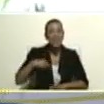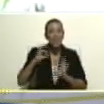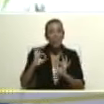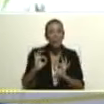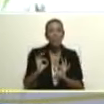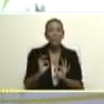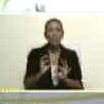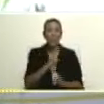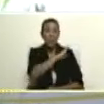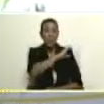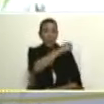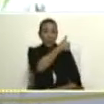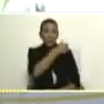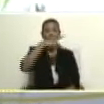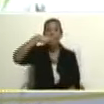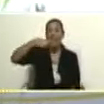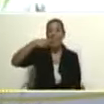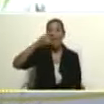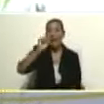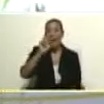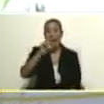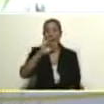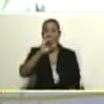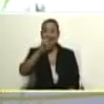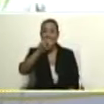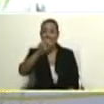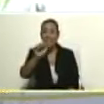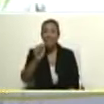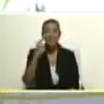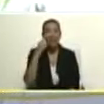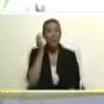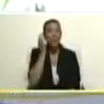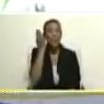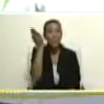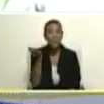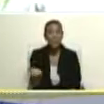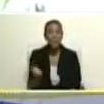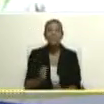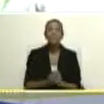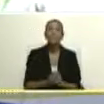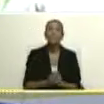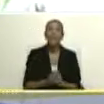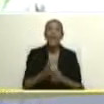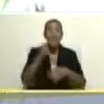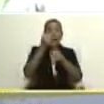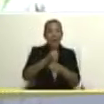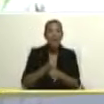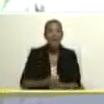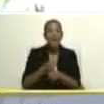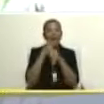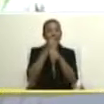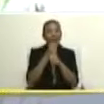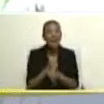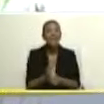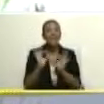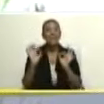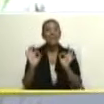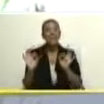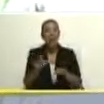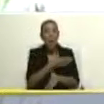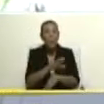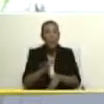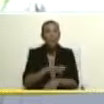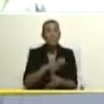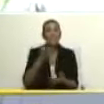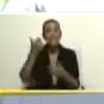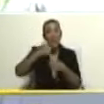su directora Karina Arnedo. Y la gaita se prendió la fiesta, pues se prendió la